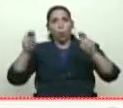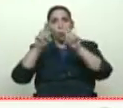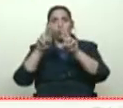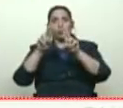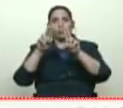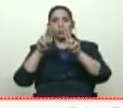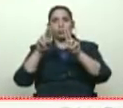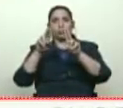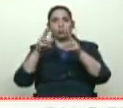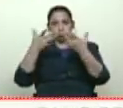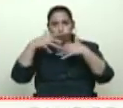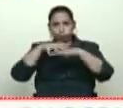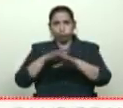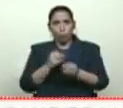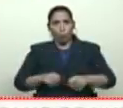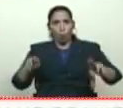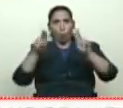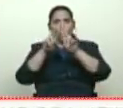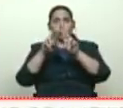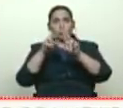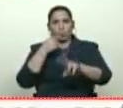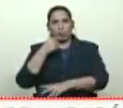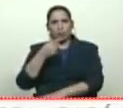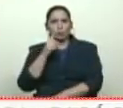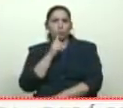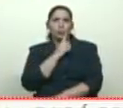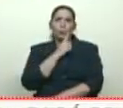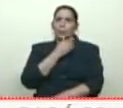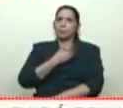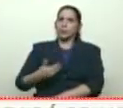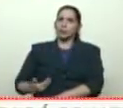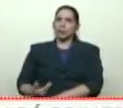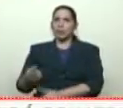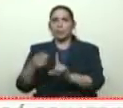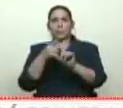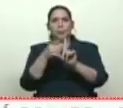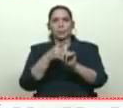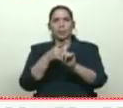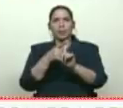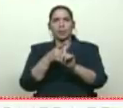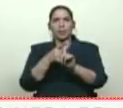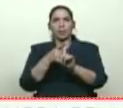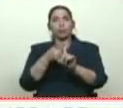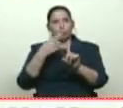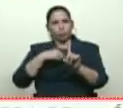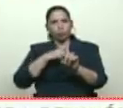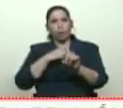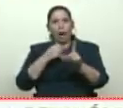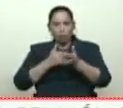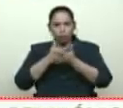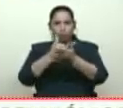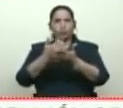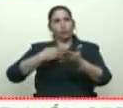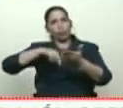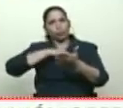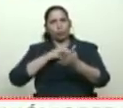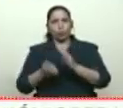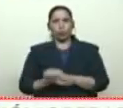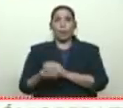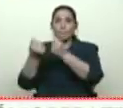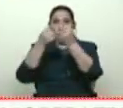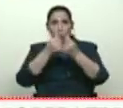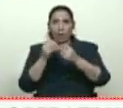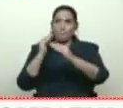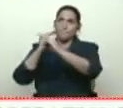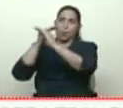Unidas. Y yo le he dicho en nombre del presidente, el primer donante somos nosotros. Porque la plata que está